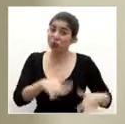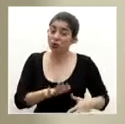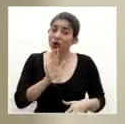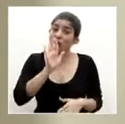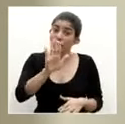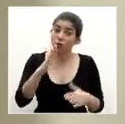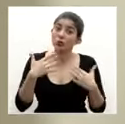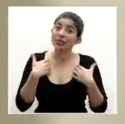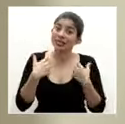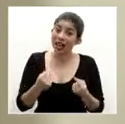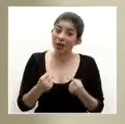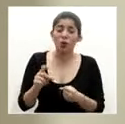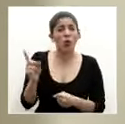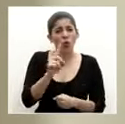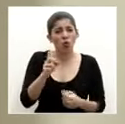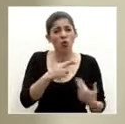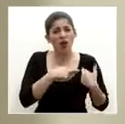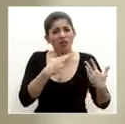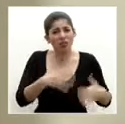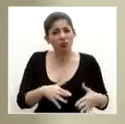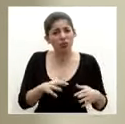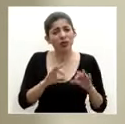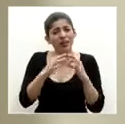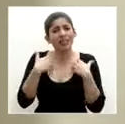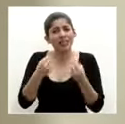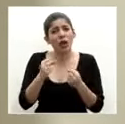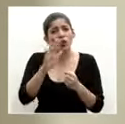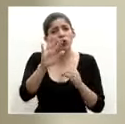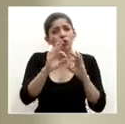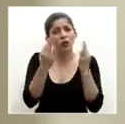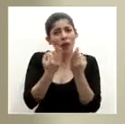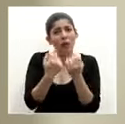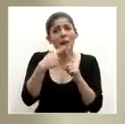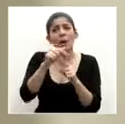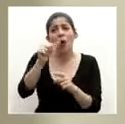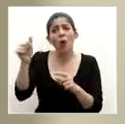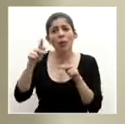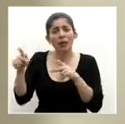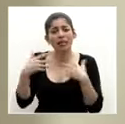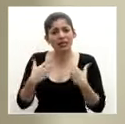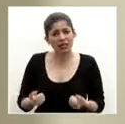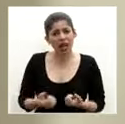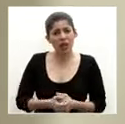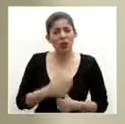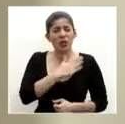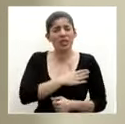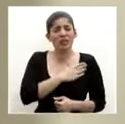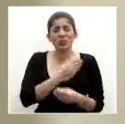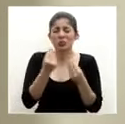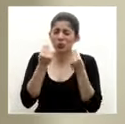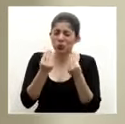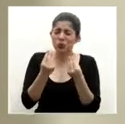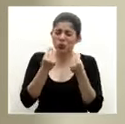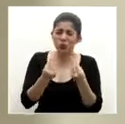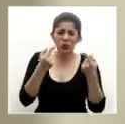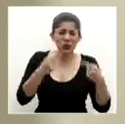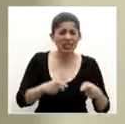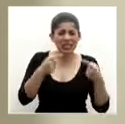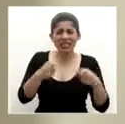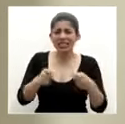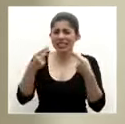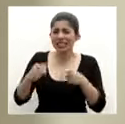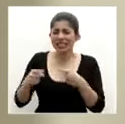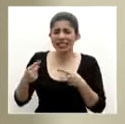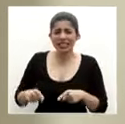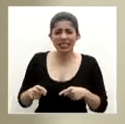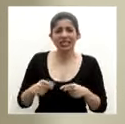salud, no sea irresponsable con la salud de su familia y de las personas que lo rodean. Lamentablemente tuvimos muchísimos incidentes que